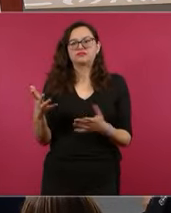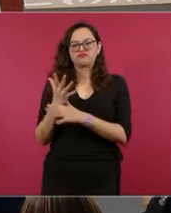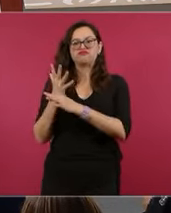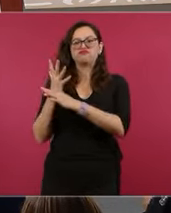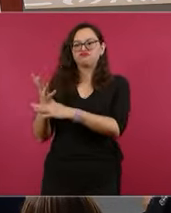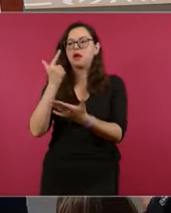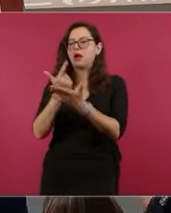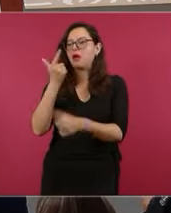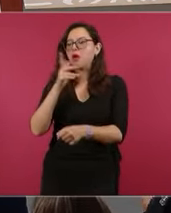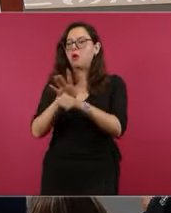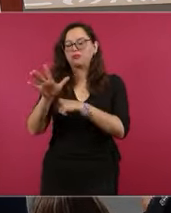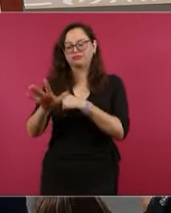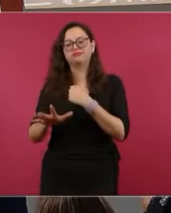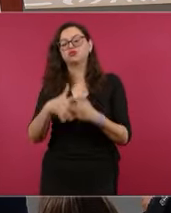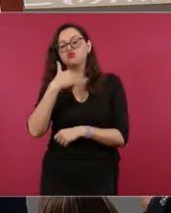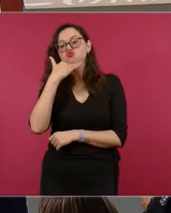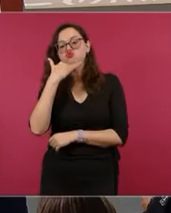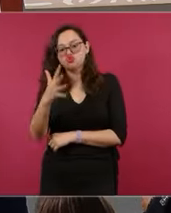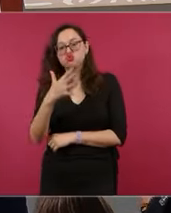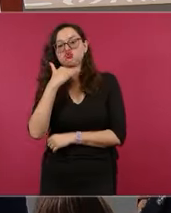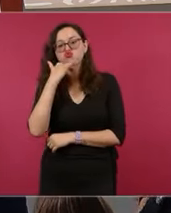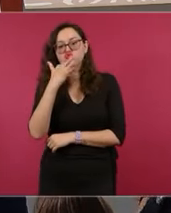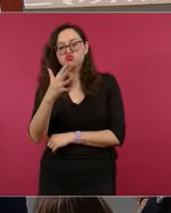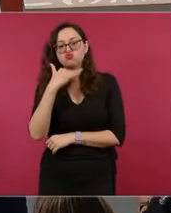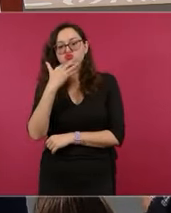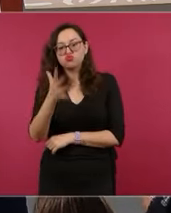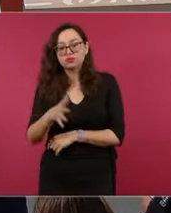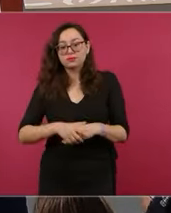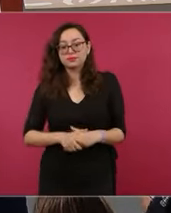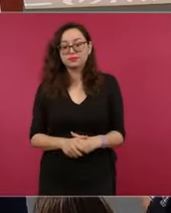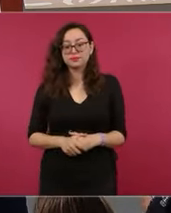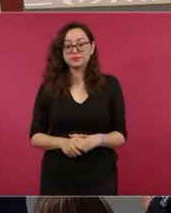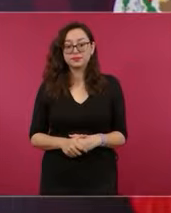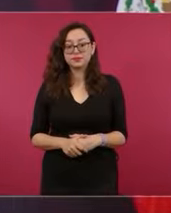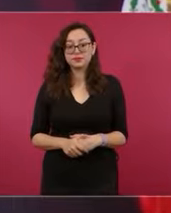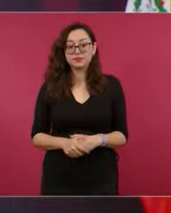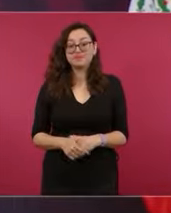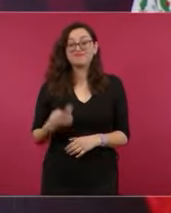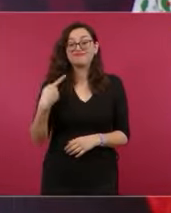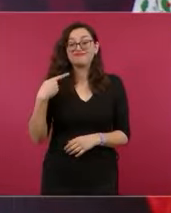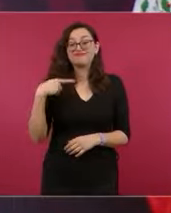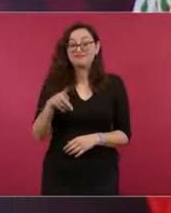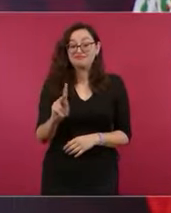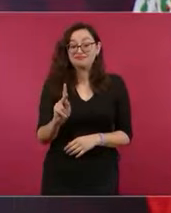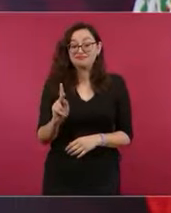la corrupción. Y creo que le entregaron